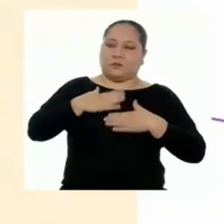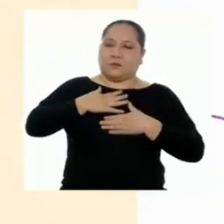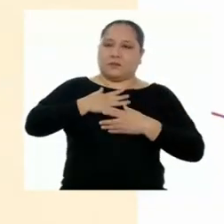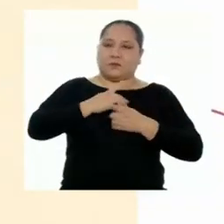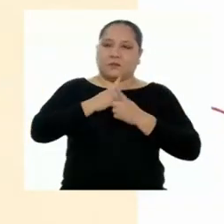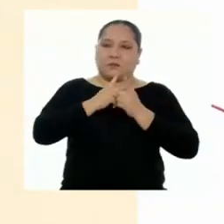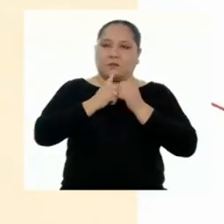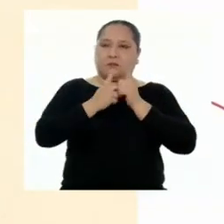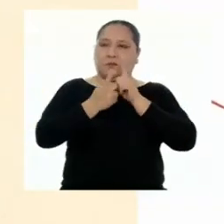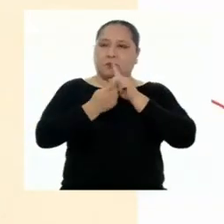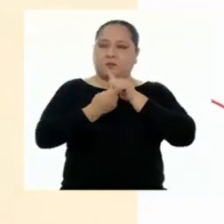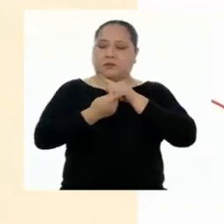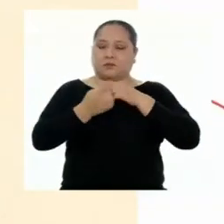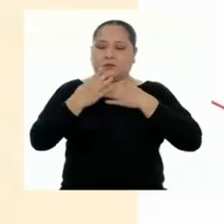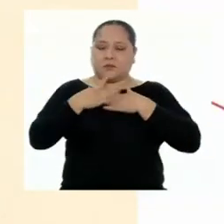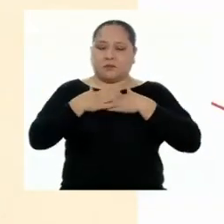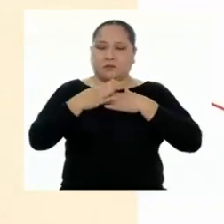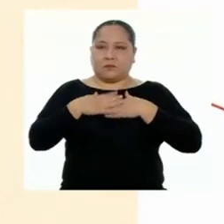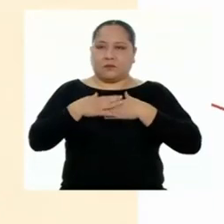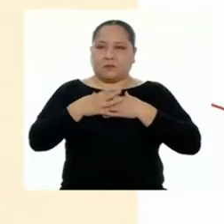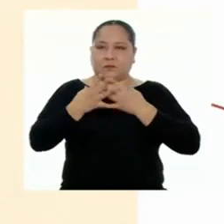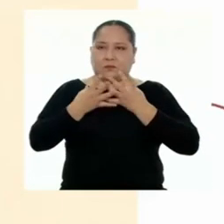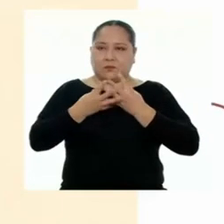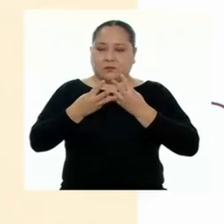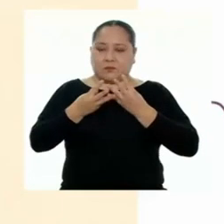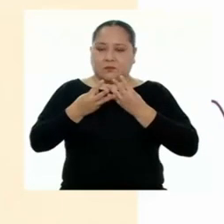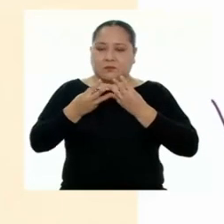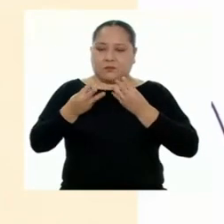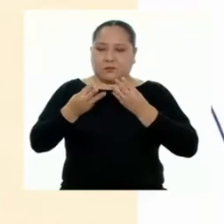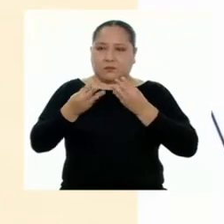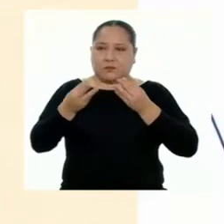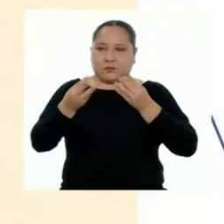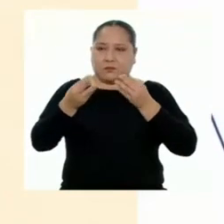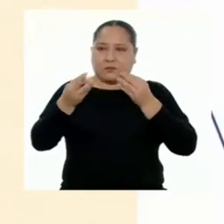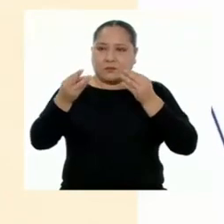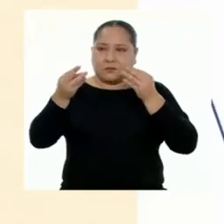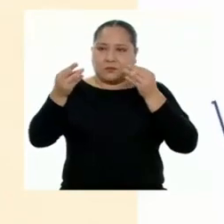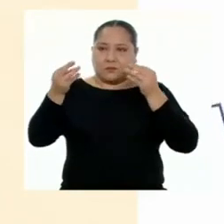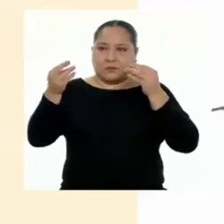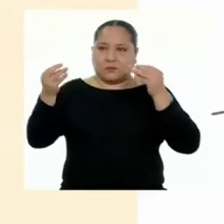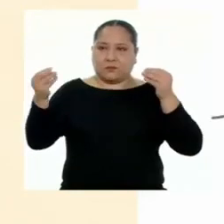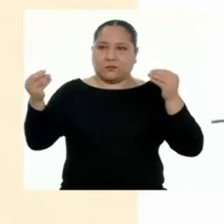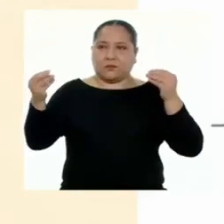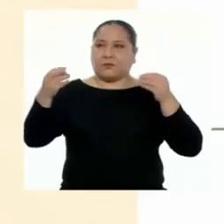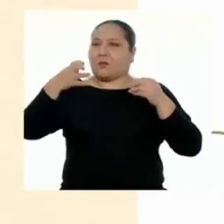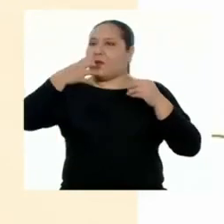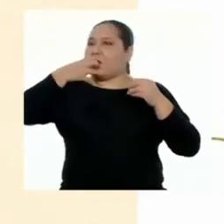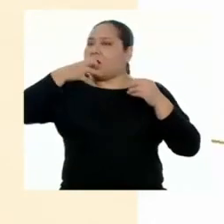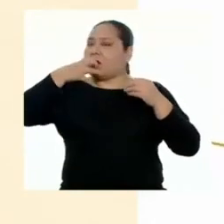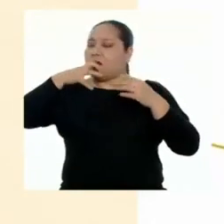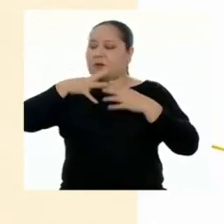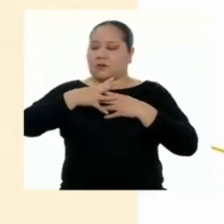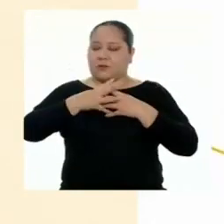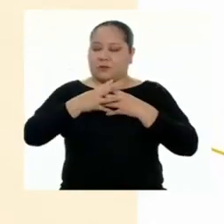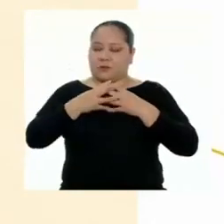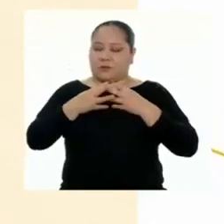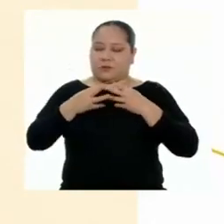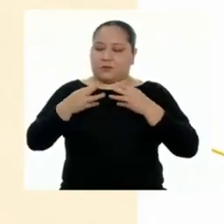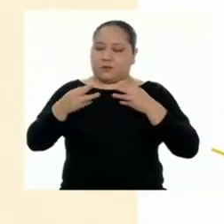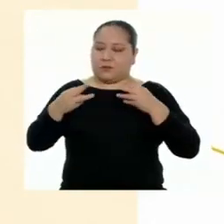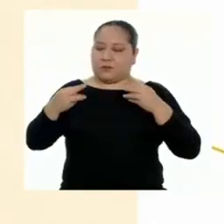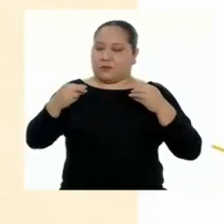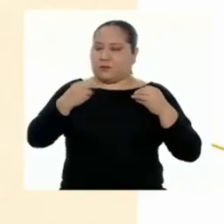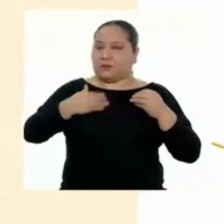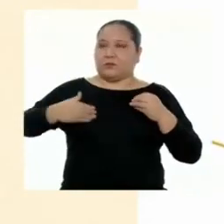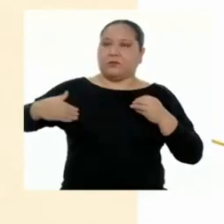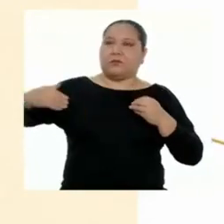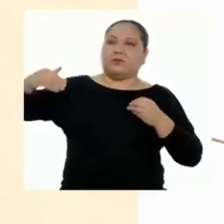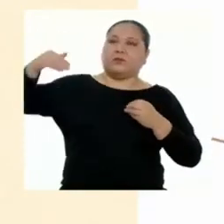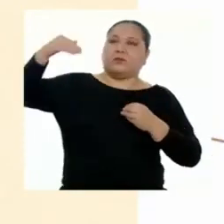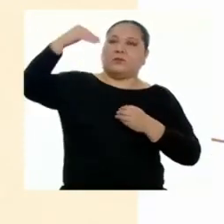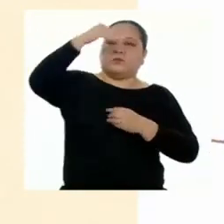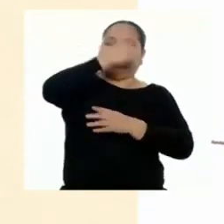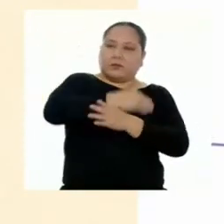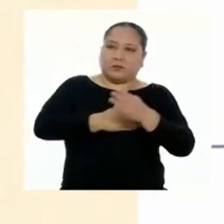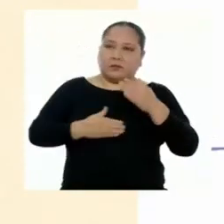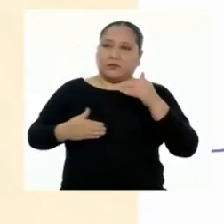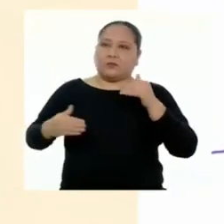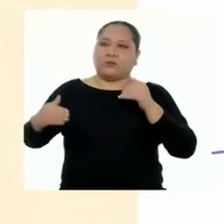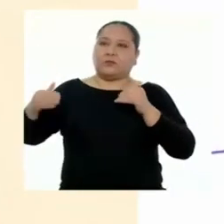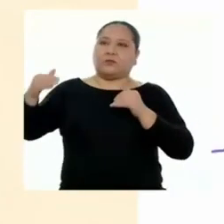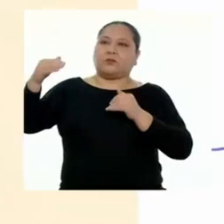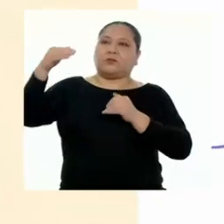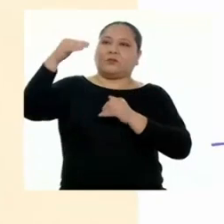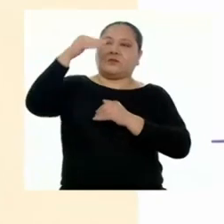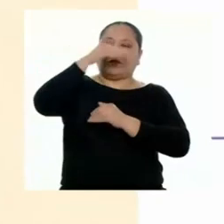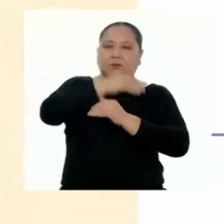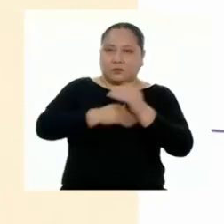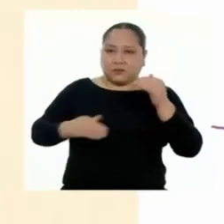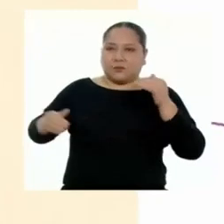en los organismos vivos y se va perdiendo parcialmente en forma de calor en el ambiente. De esta forma, la energía fluye a